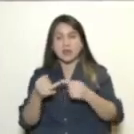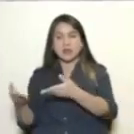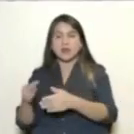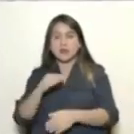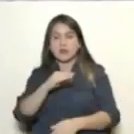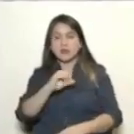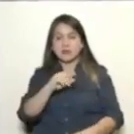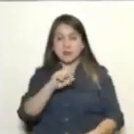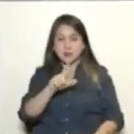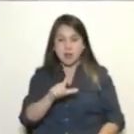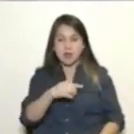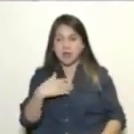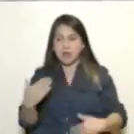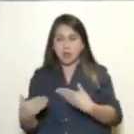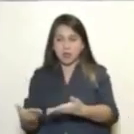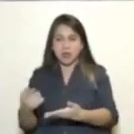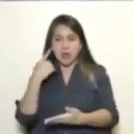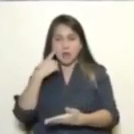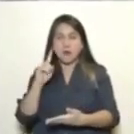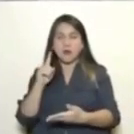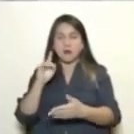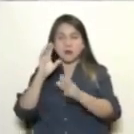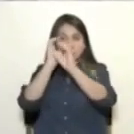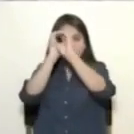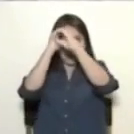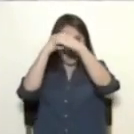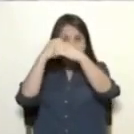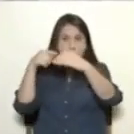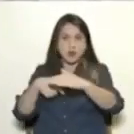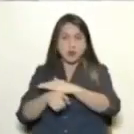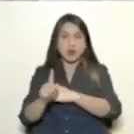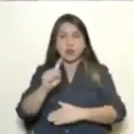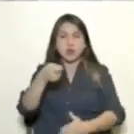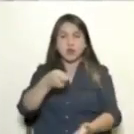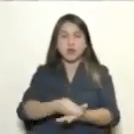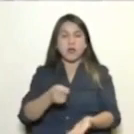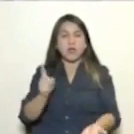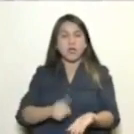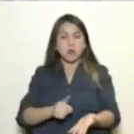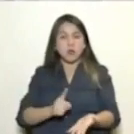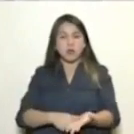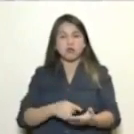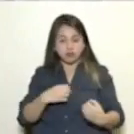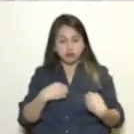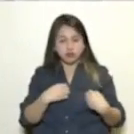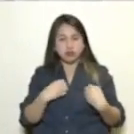Unidas, ustedes en la ESO, de manera que sus telescopios que entren no paguen impuestos. Es verdad.